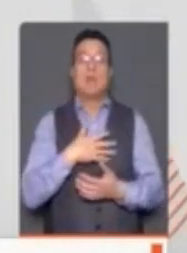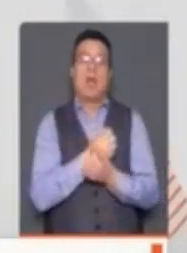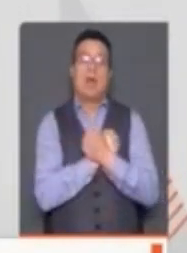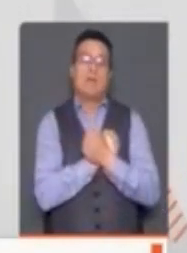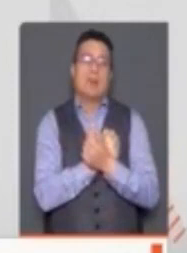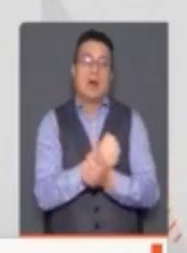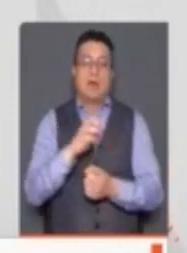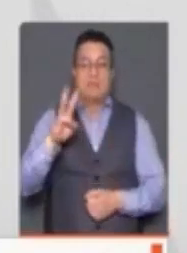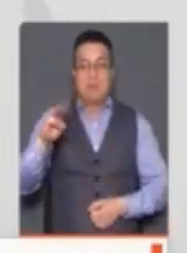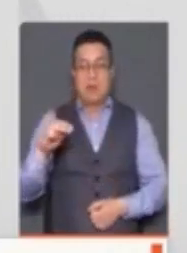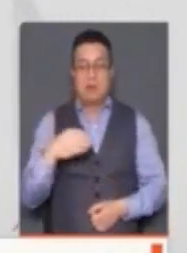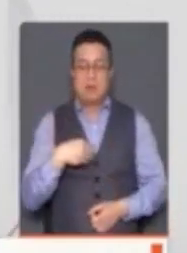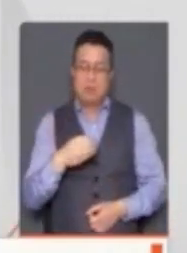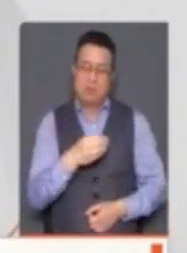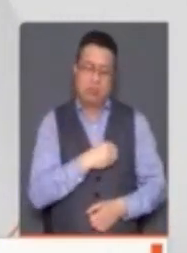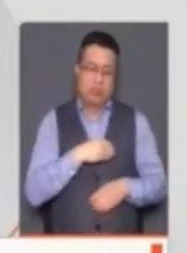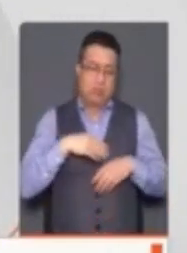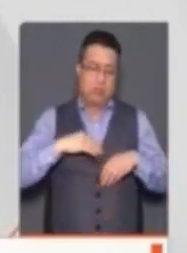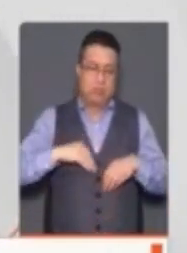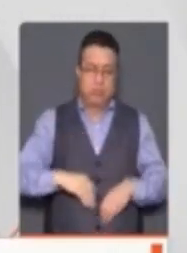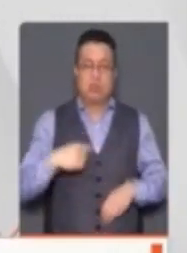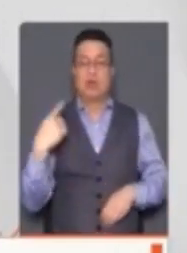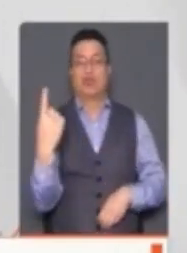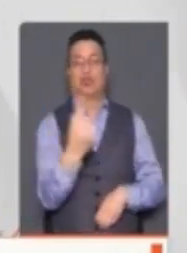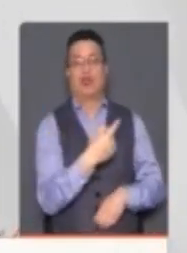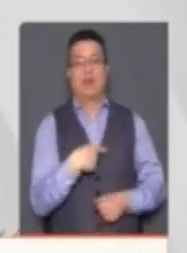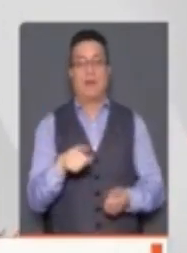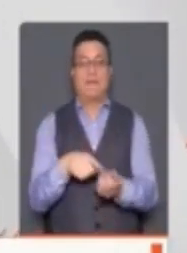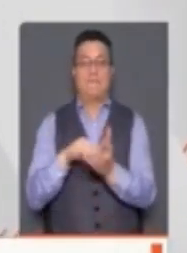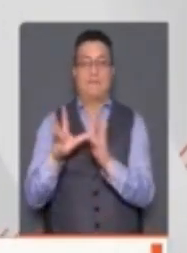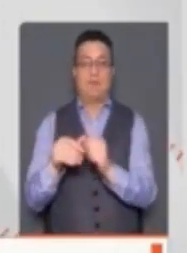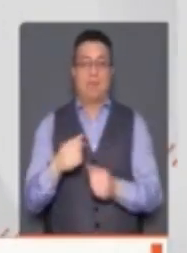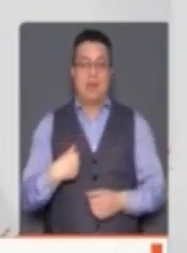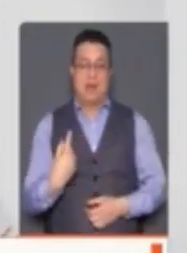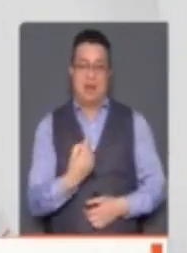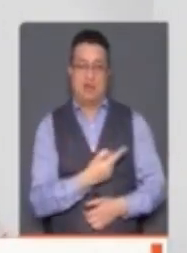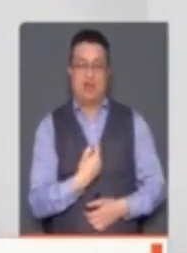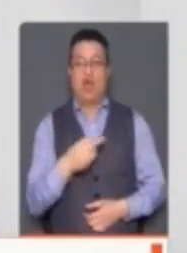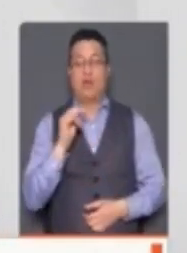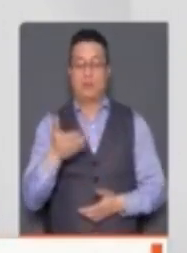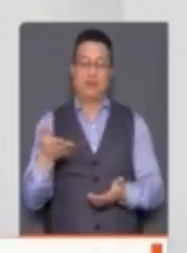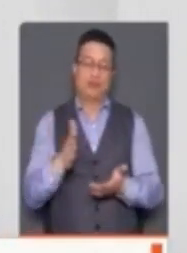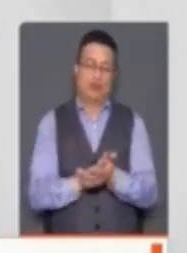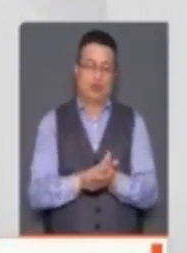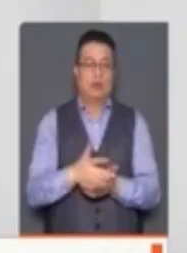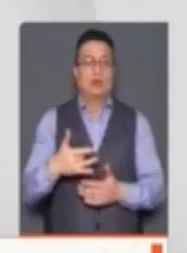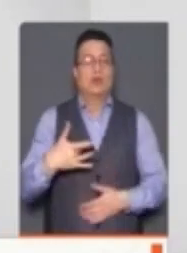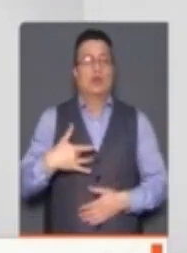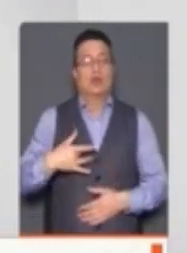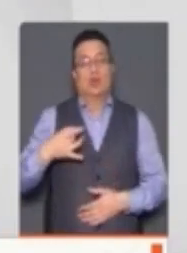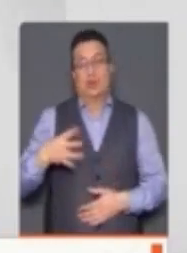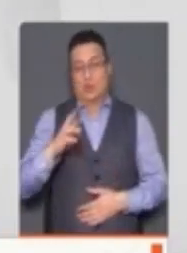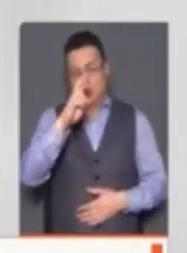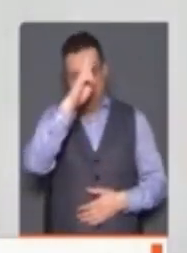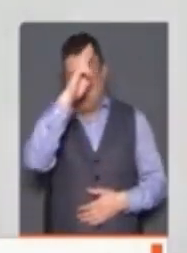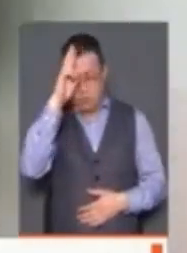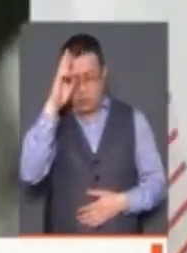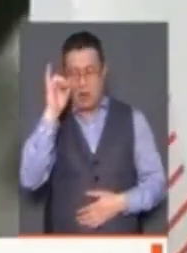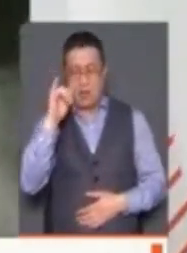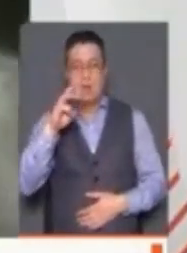gran tristeza para mí y todos los miembros de mi familia. Lamentamos profundamente el fallecimiento de una reina querida y una madre muy